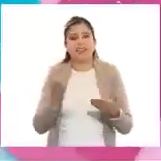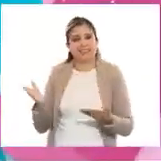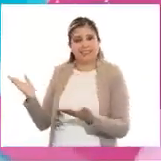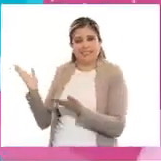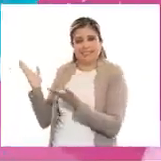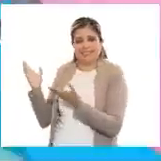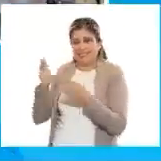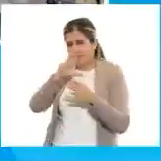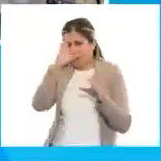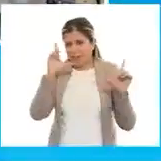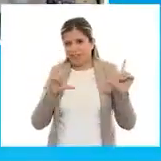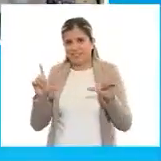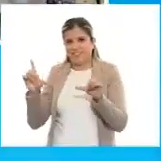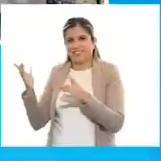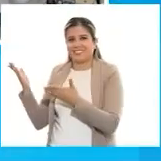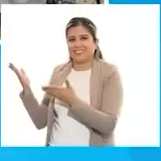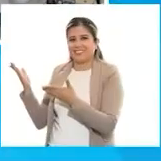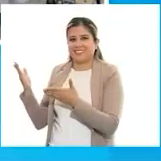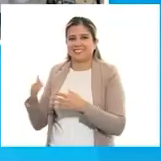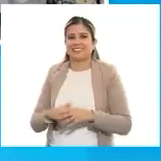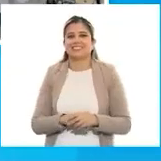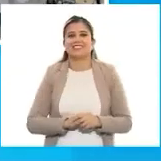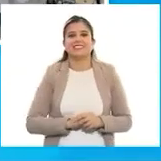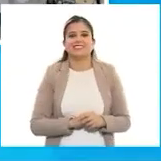ver, veamos. Vamos a ver.